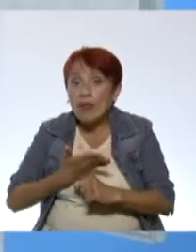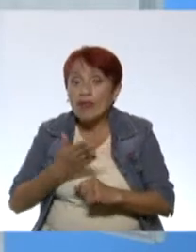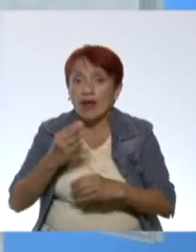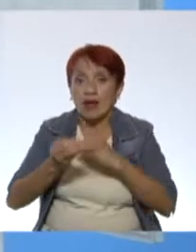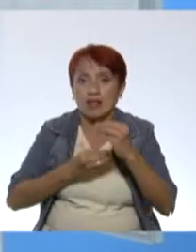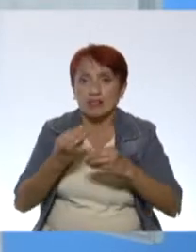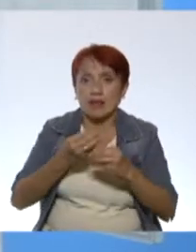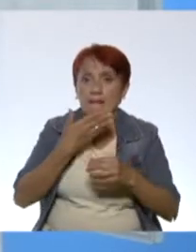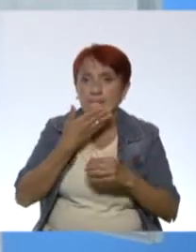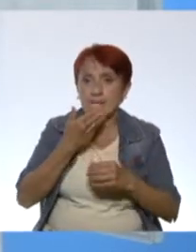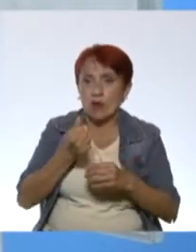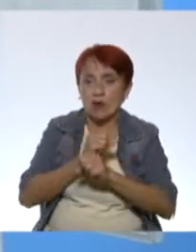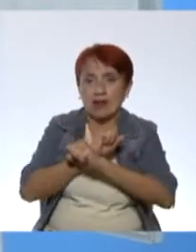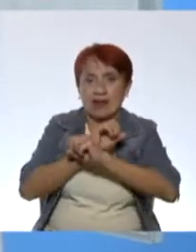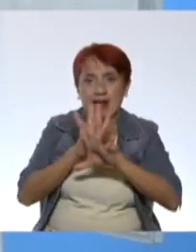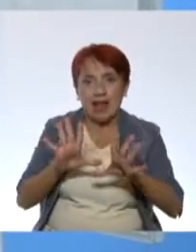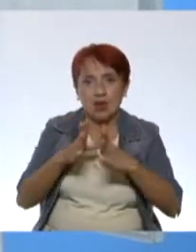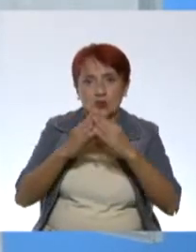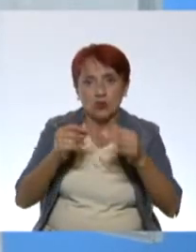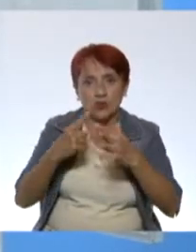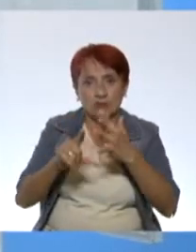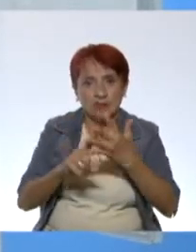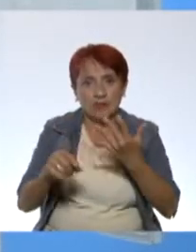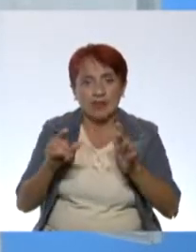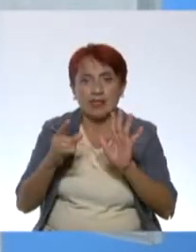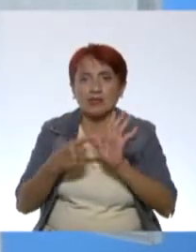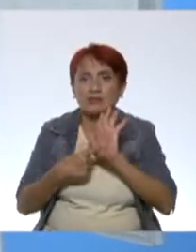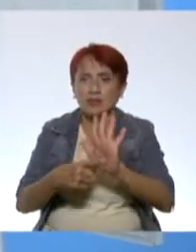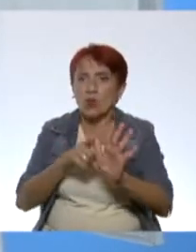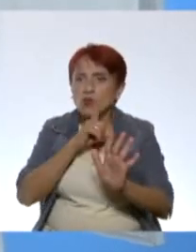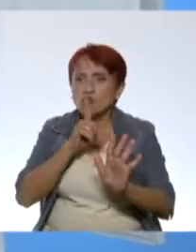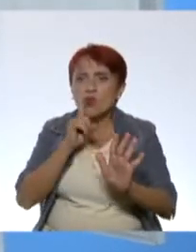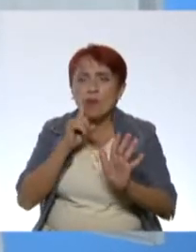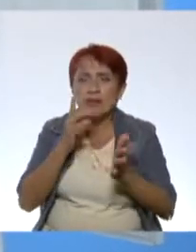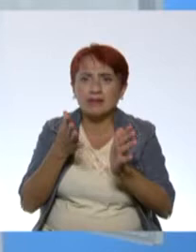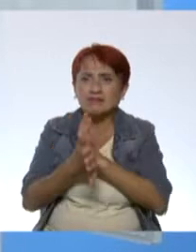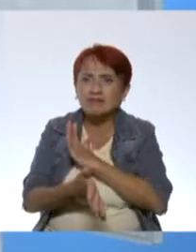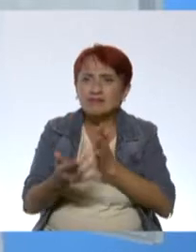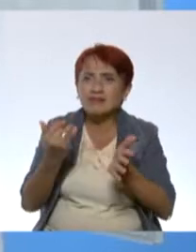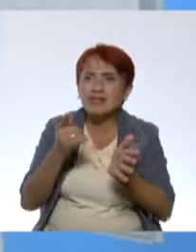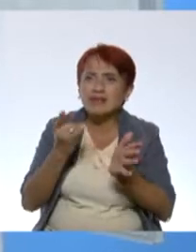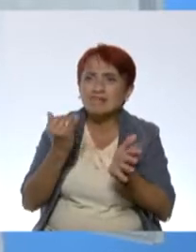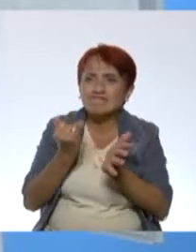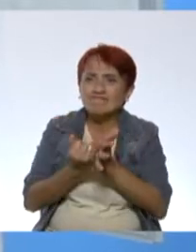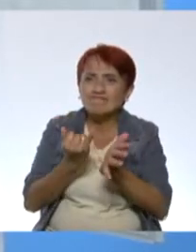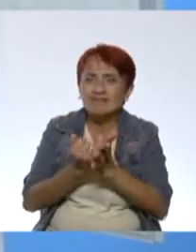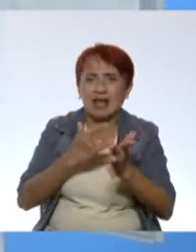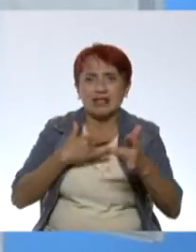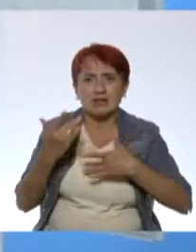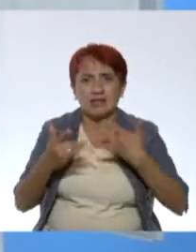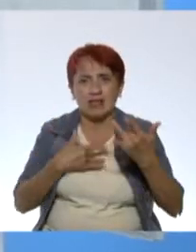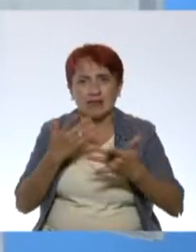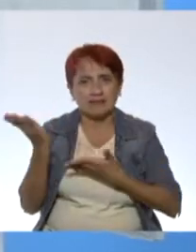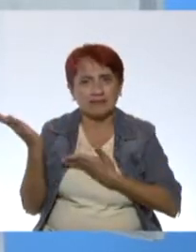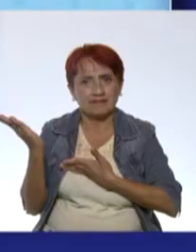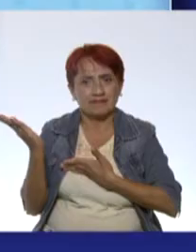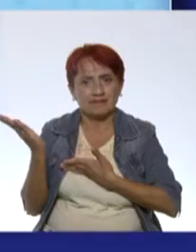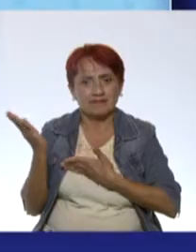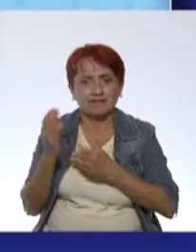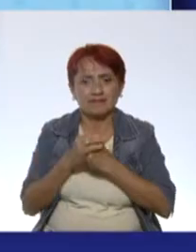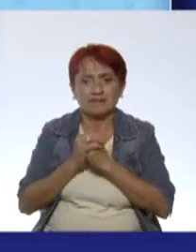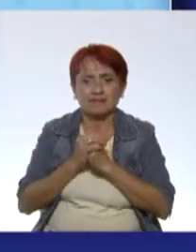puedas o haya sido bastante claro al momento de tú identificar tus expresiones decimales. Te dejo las siguientes